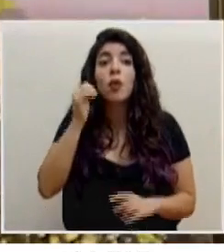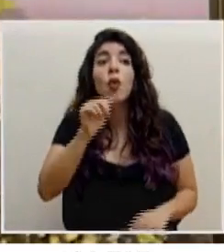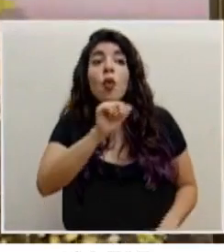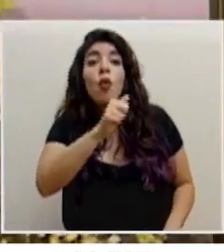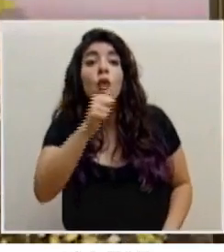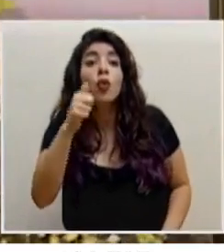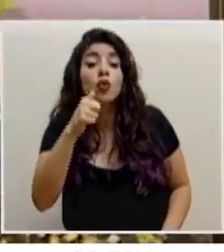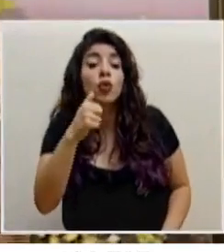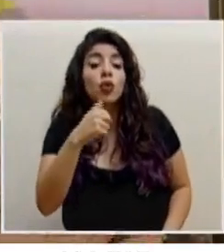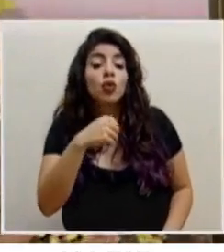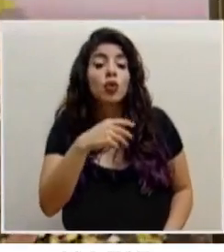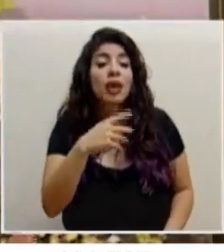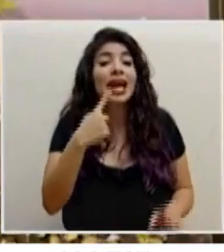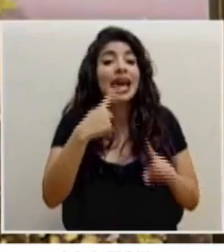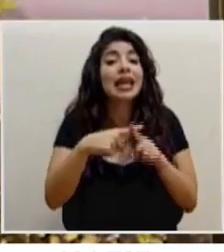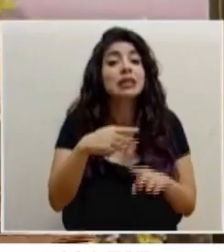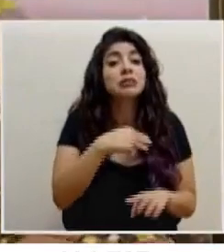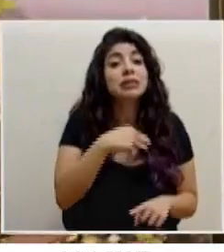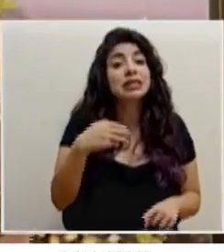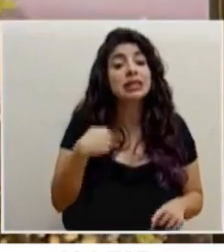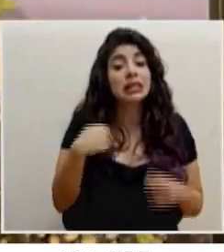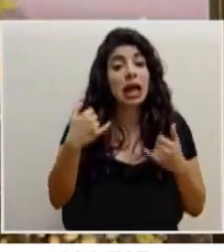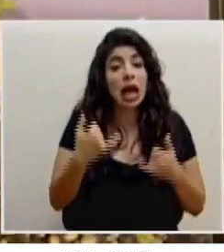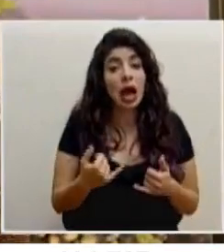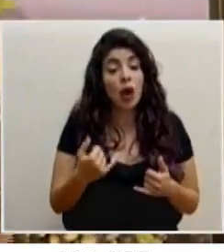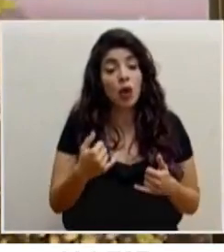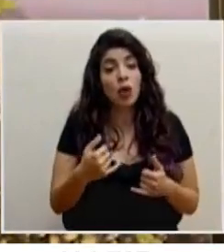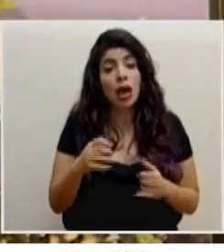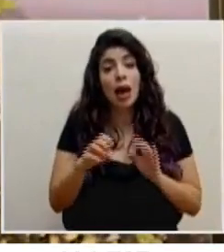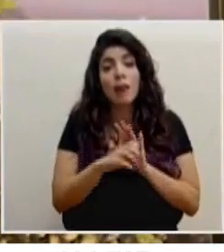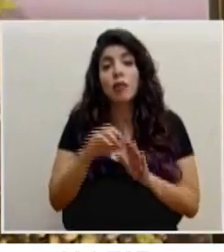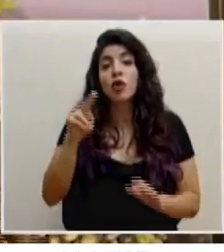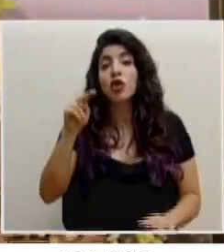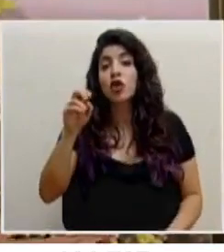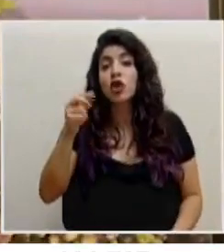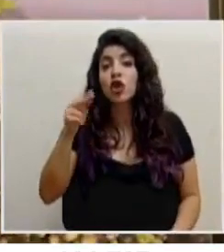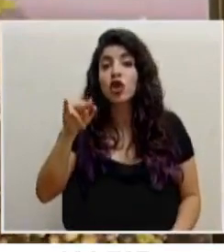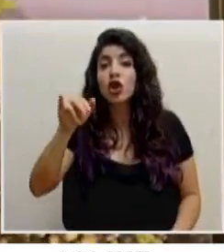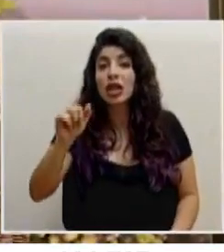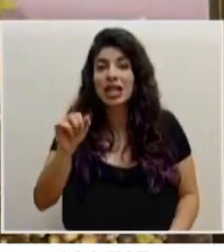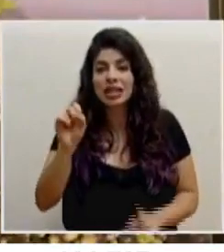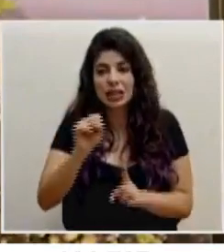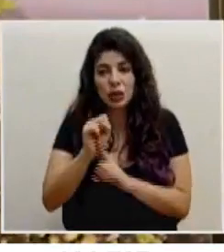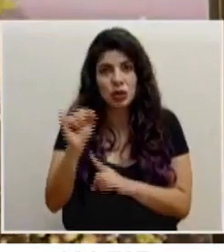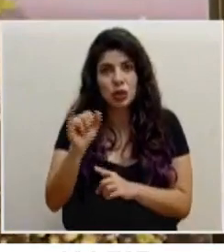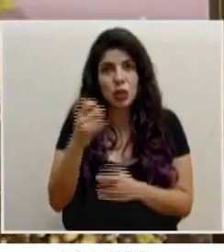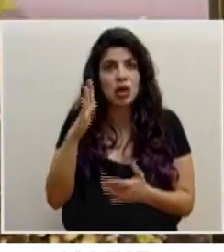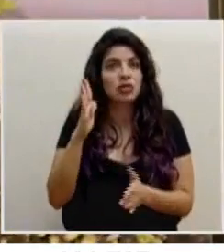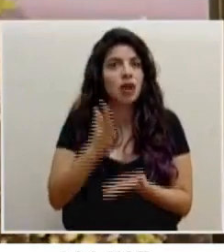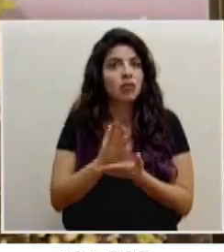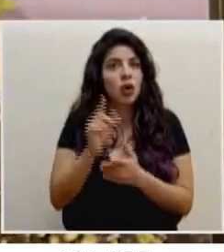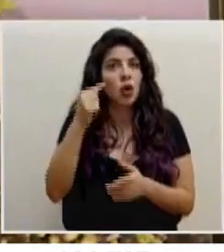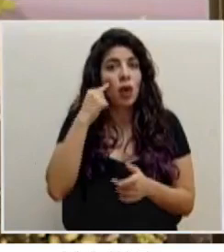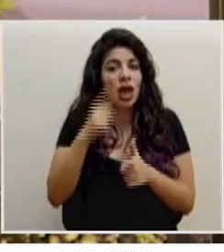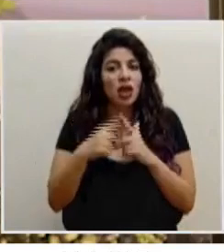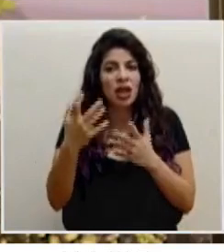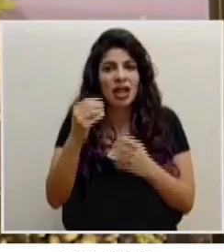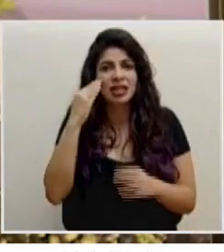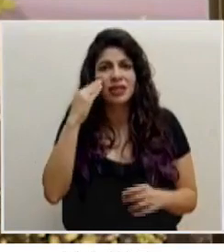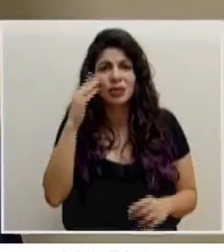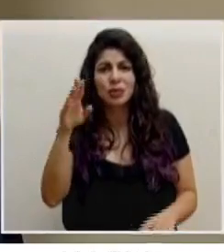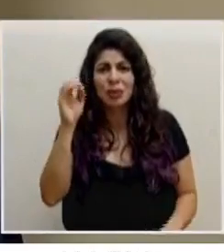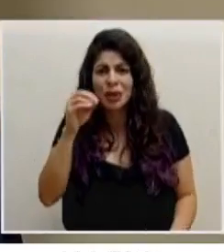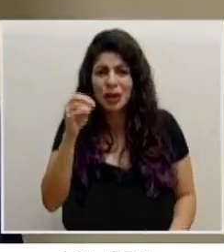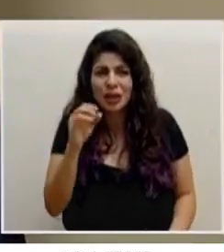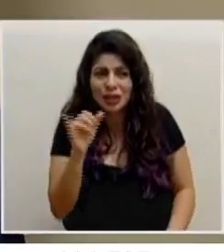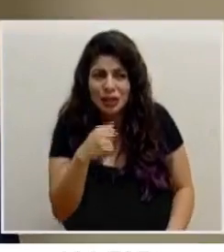otros exministros ahora, por ejemplo el caso de don Noguia Acosta, por una situación igual ya no están en el gobierno. Entonces quería saber su opinión. Es